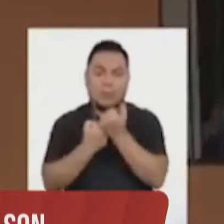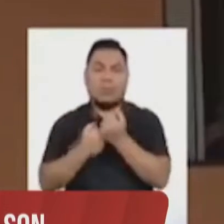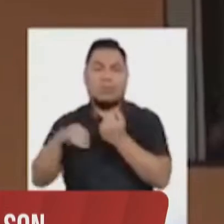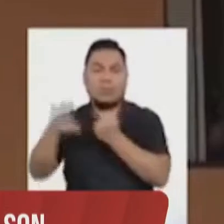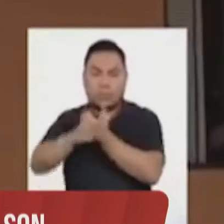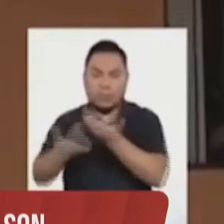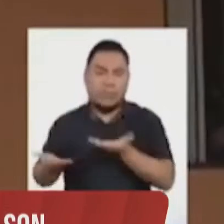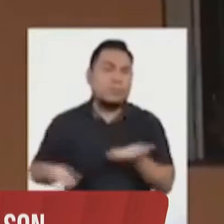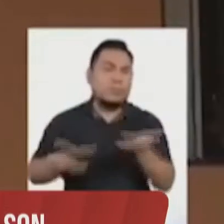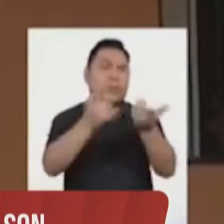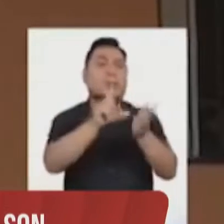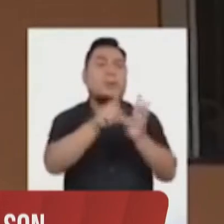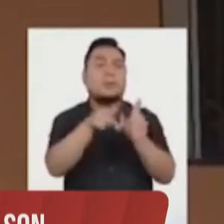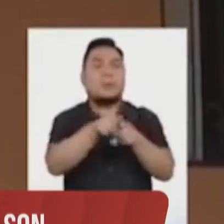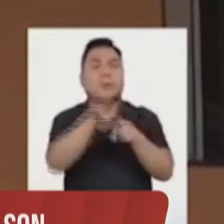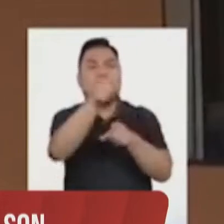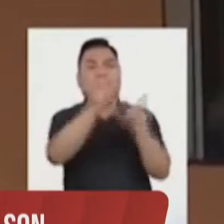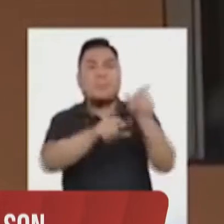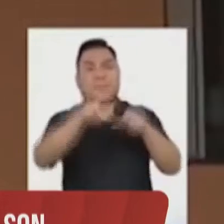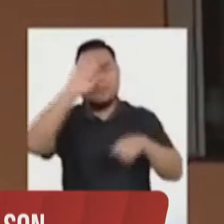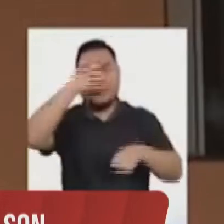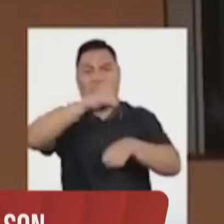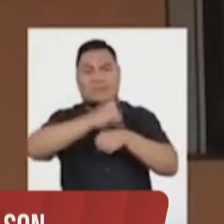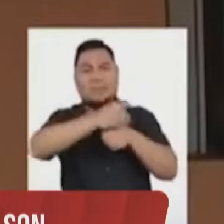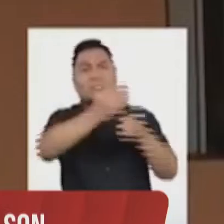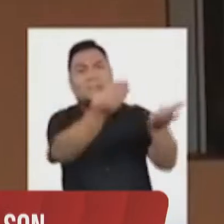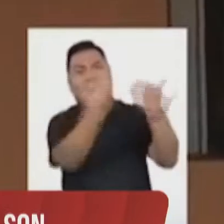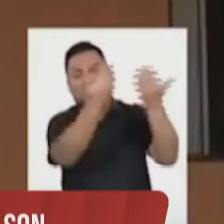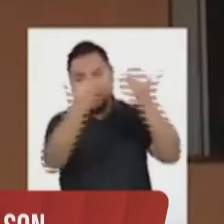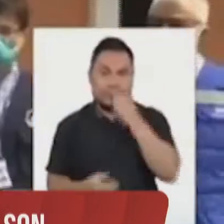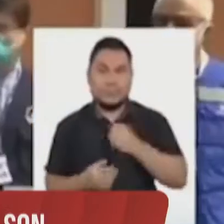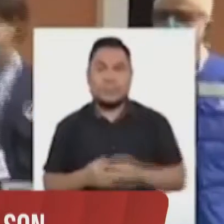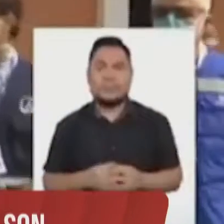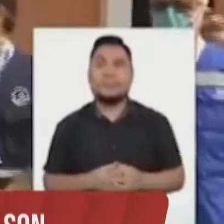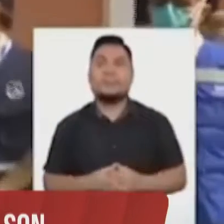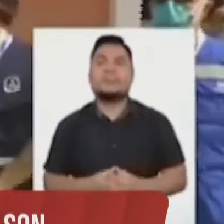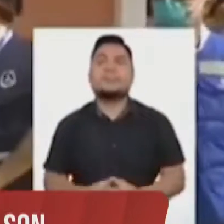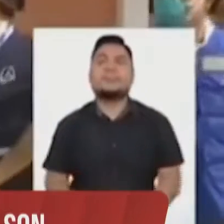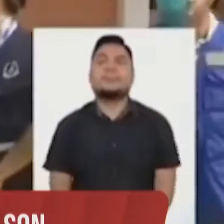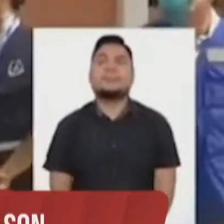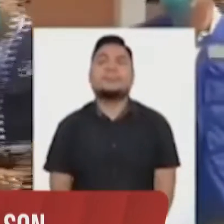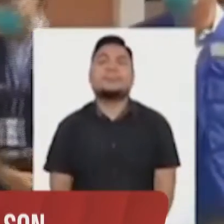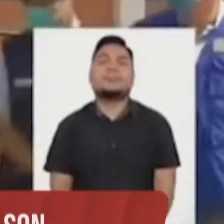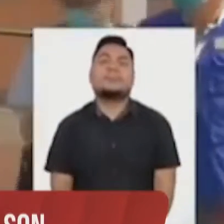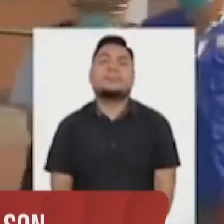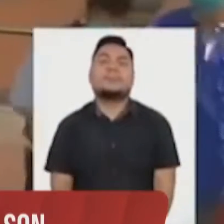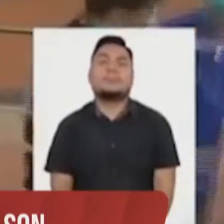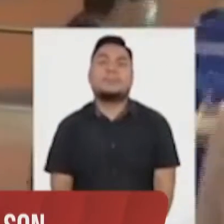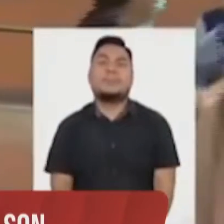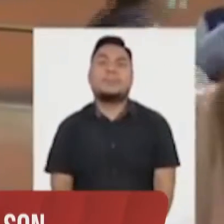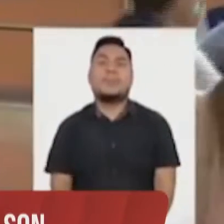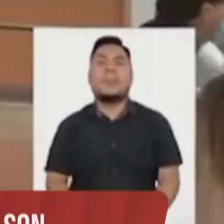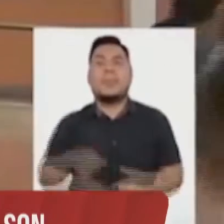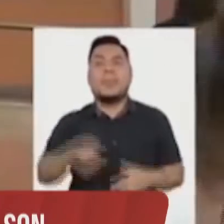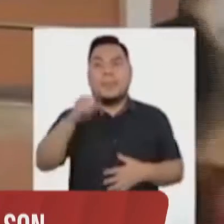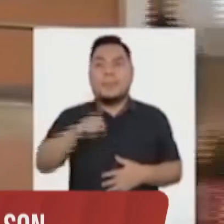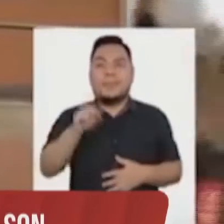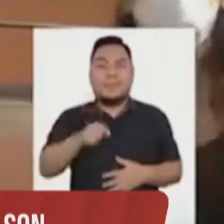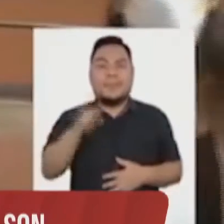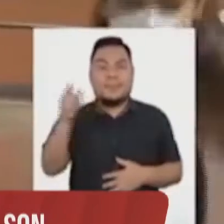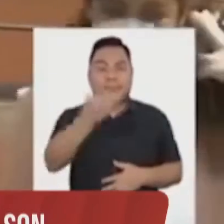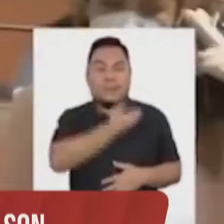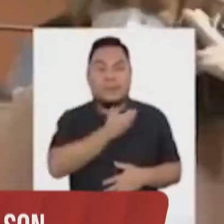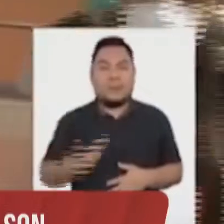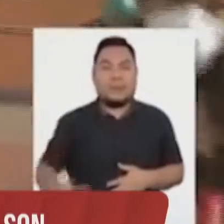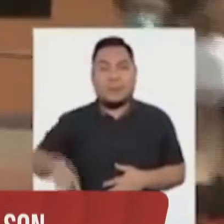apoyo y trayendo a personas que requieran y aquí puedan tener una mejor atención. Protegido con un mameluco, mascarilla, guantes